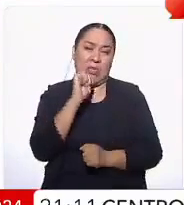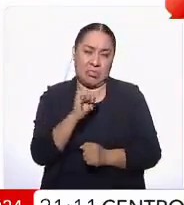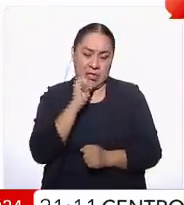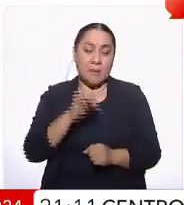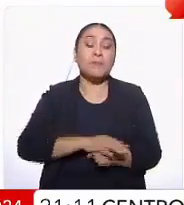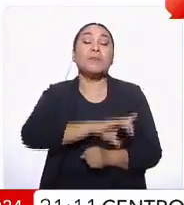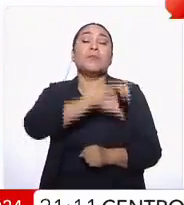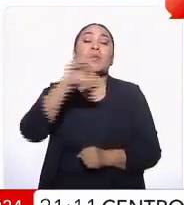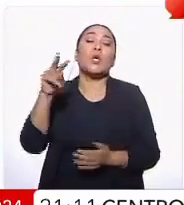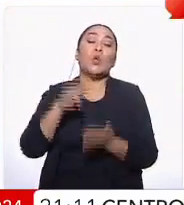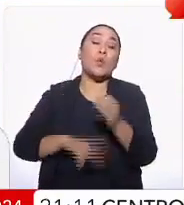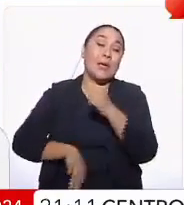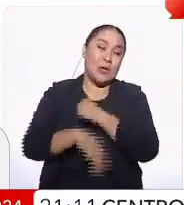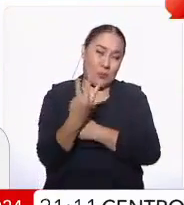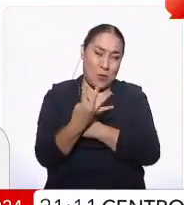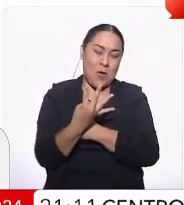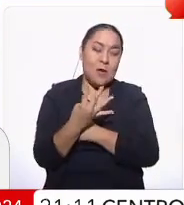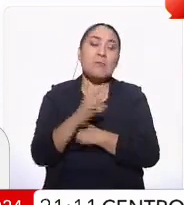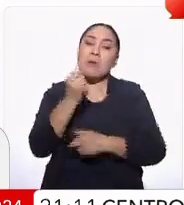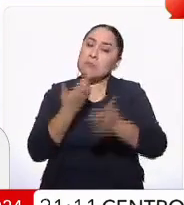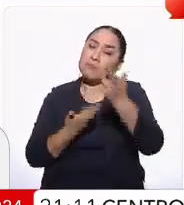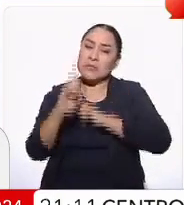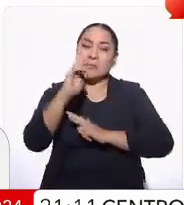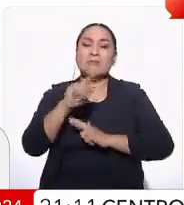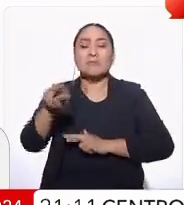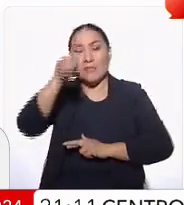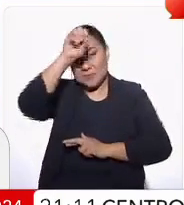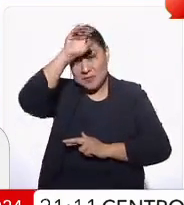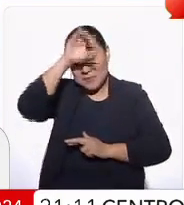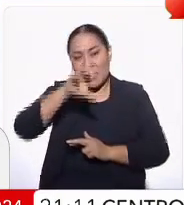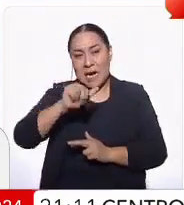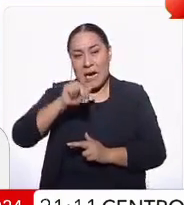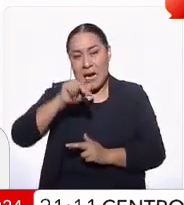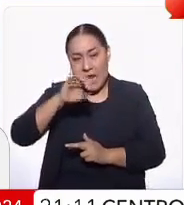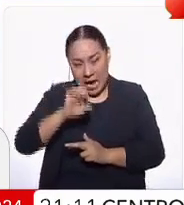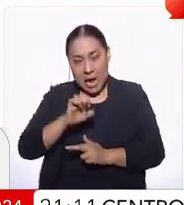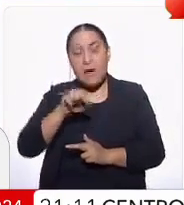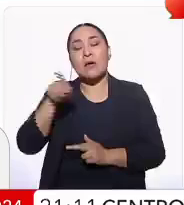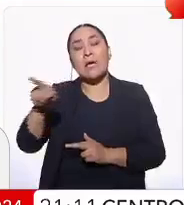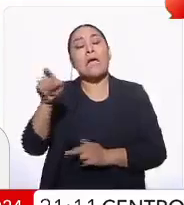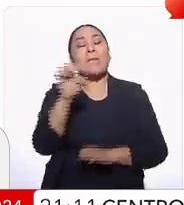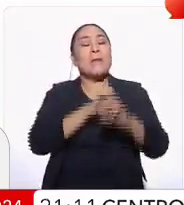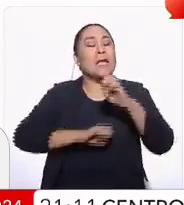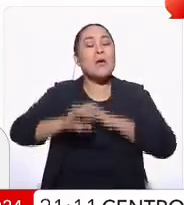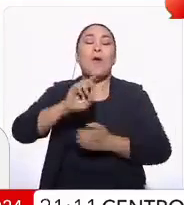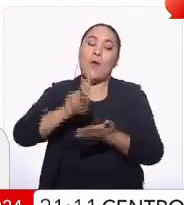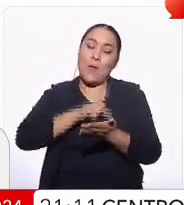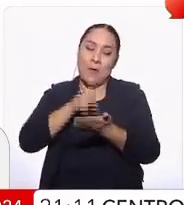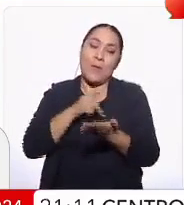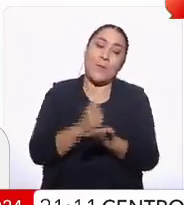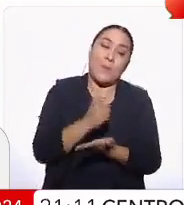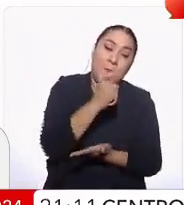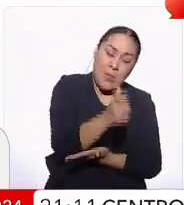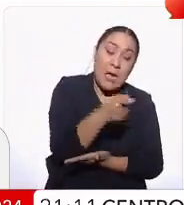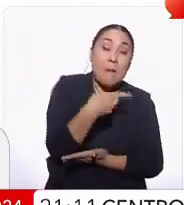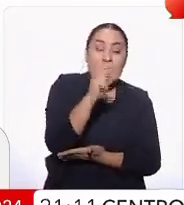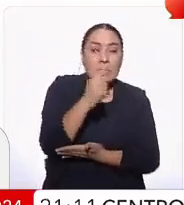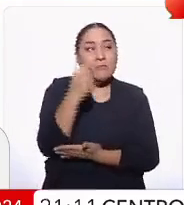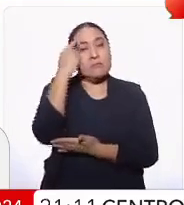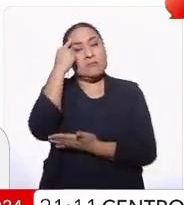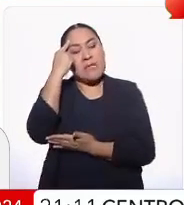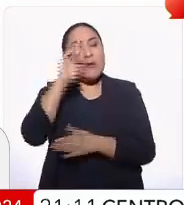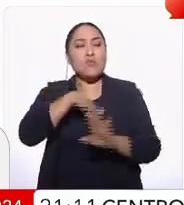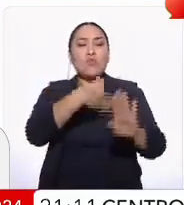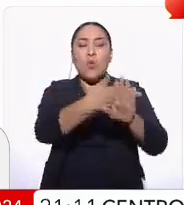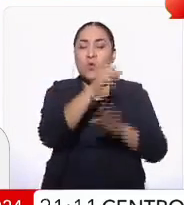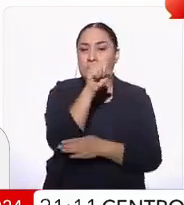En 2004, estalló una huelga en Cananea, por lo que la empresa tuvo que pagar, pero a cambio emprendió una campaña contra el